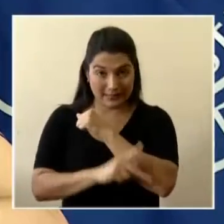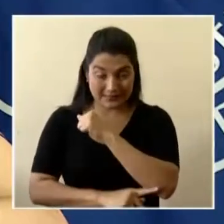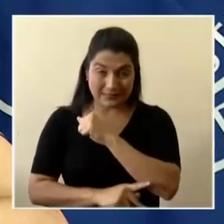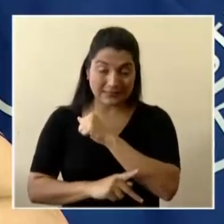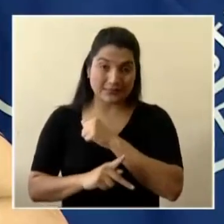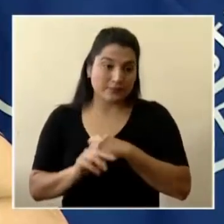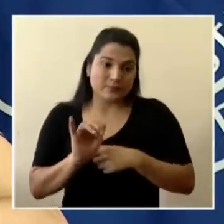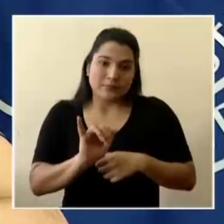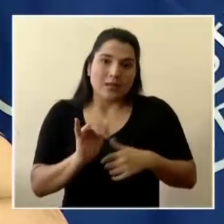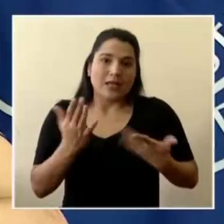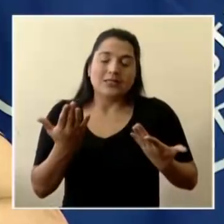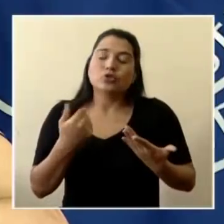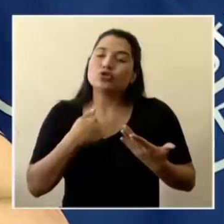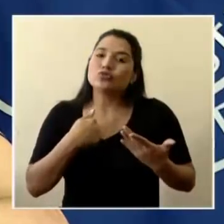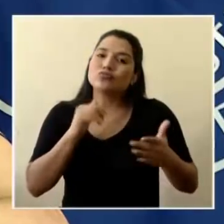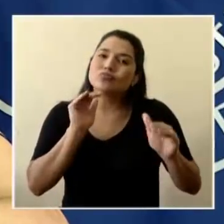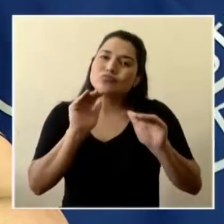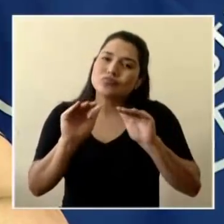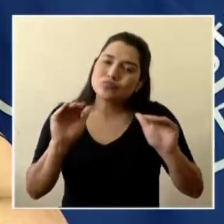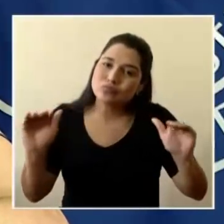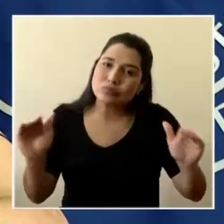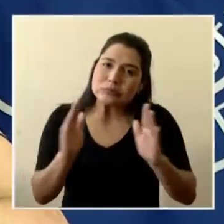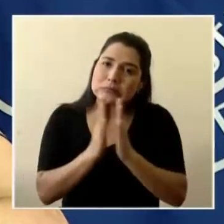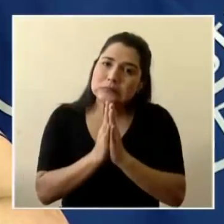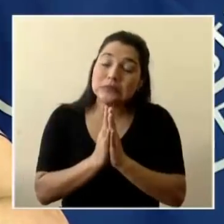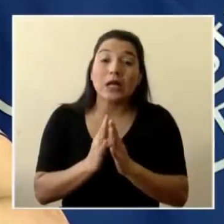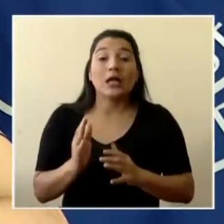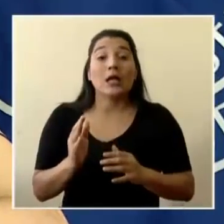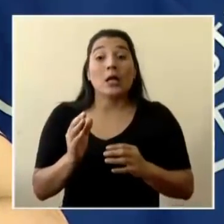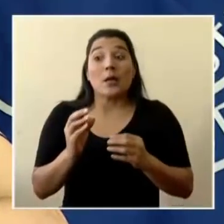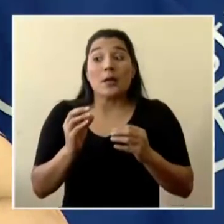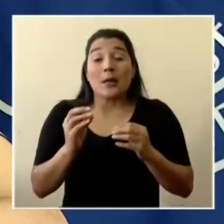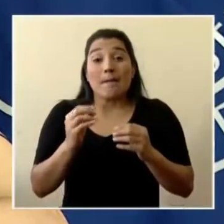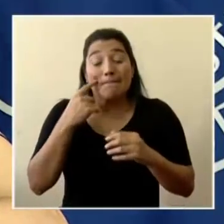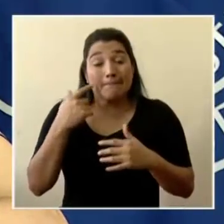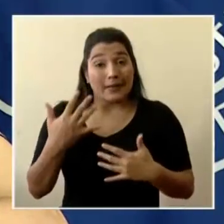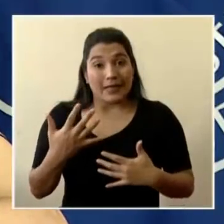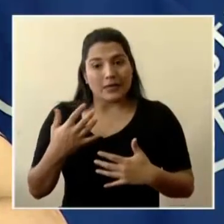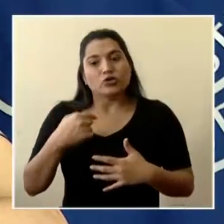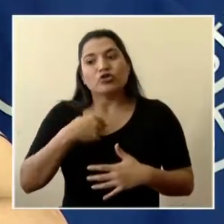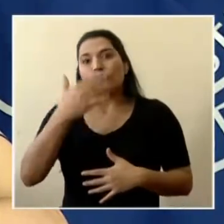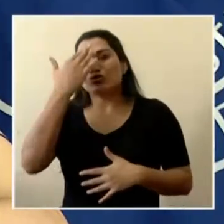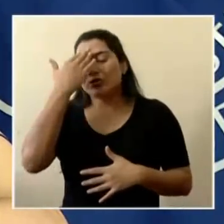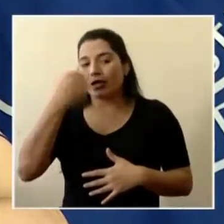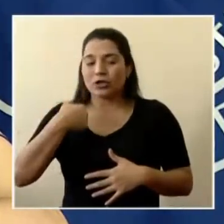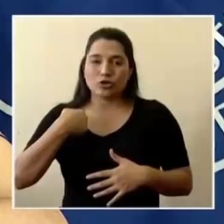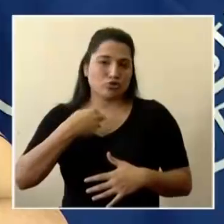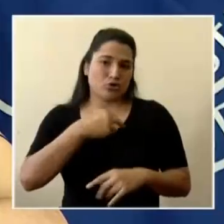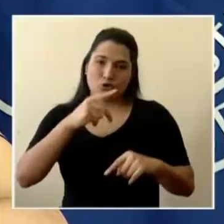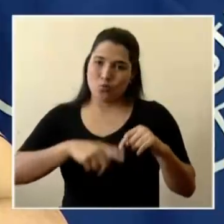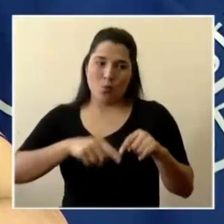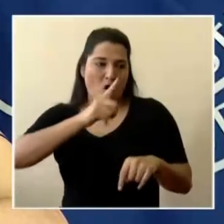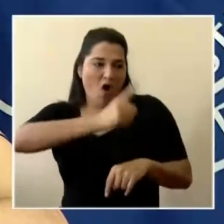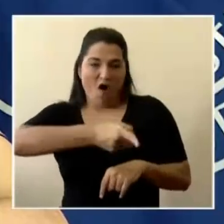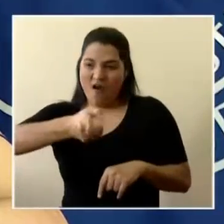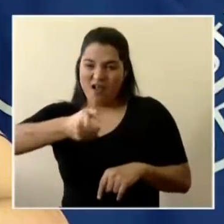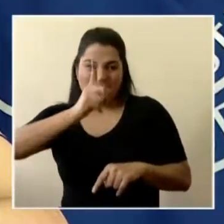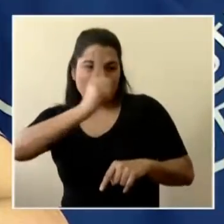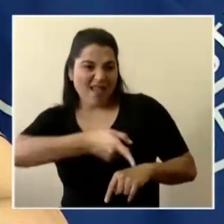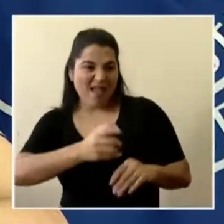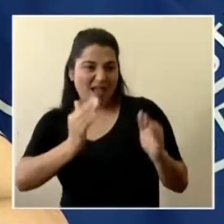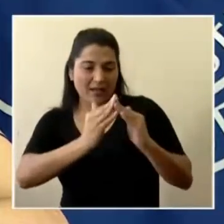casi que una invitación, pero que una invitación muy fuerte en el sentido de que yo sé que no podemos obligar a nadie a que se quede en casa, pero